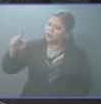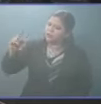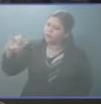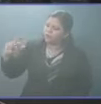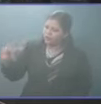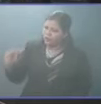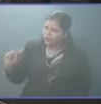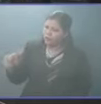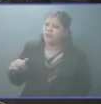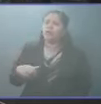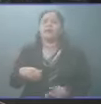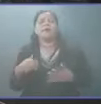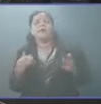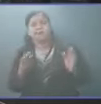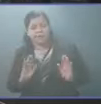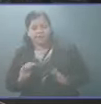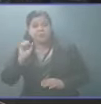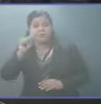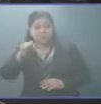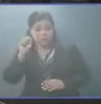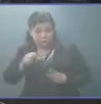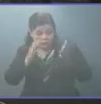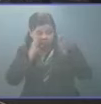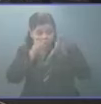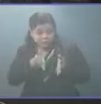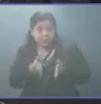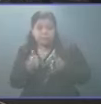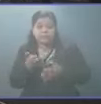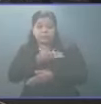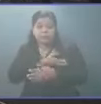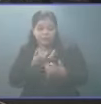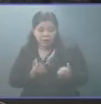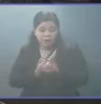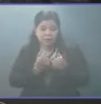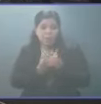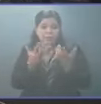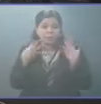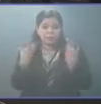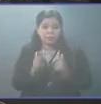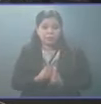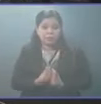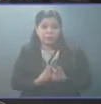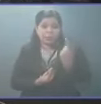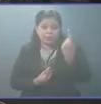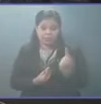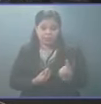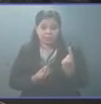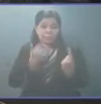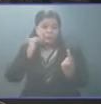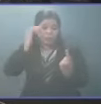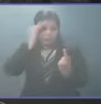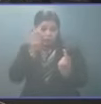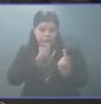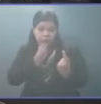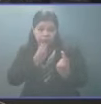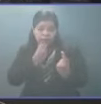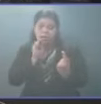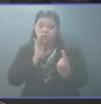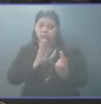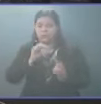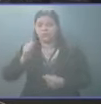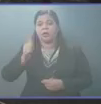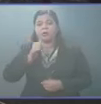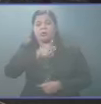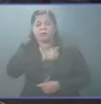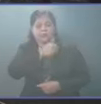de la gerontología es precisamente dar el apoyo social al adulto mayor, ¿verdad? Esa es una función, la razón